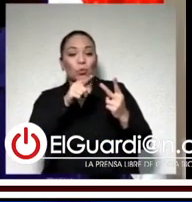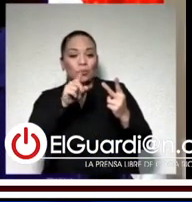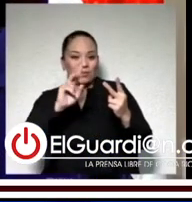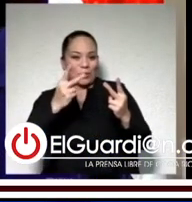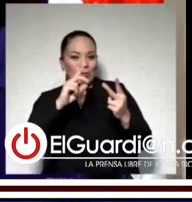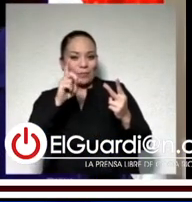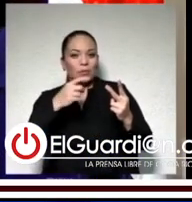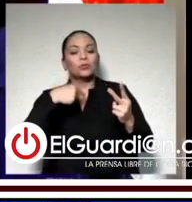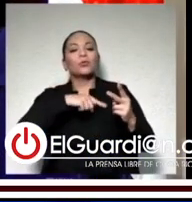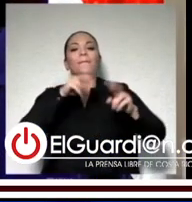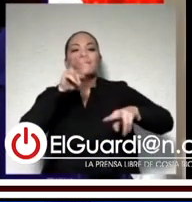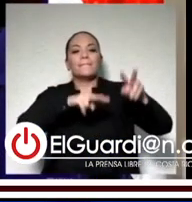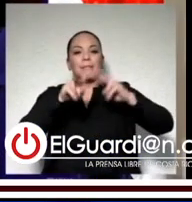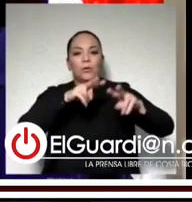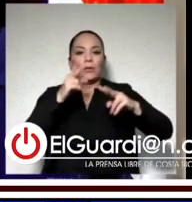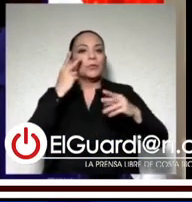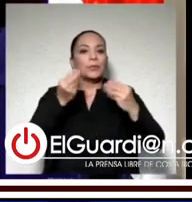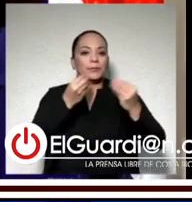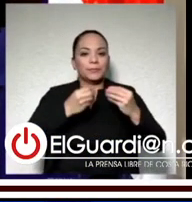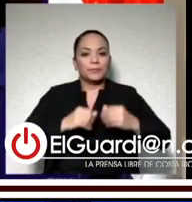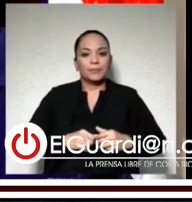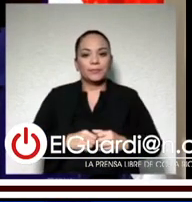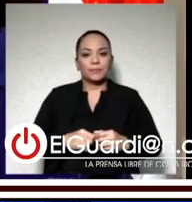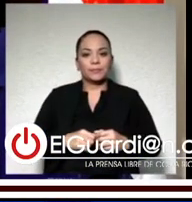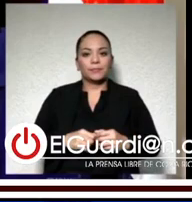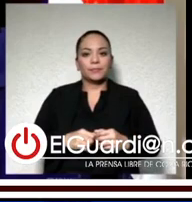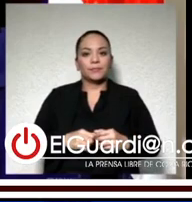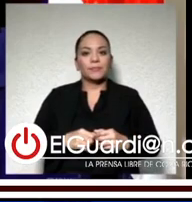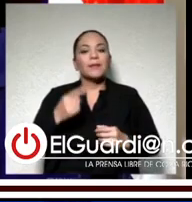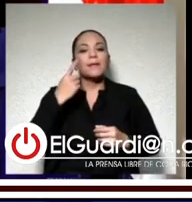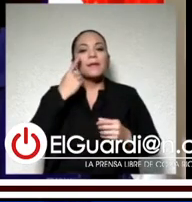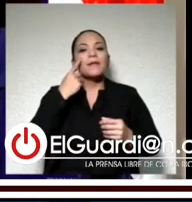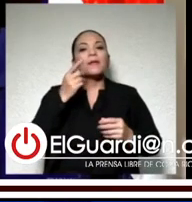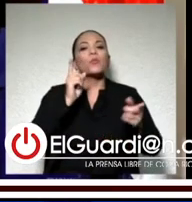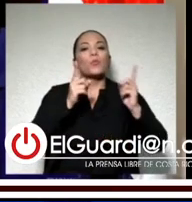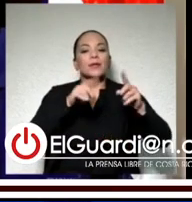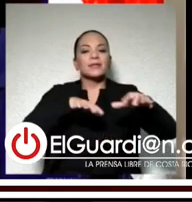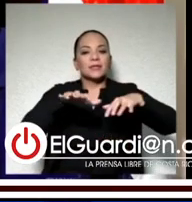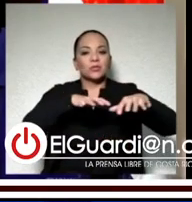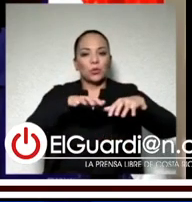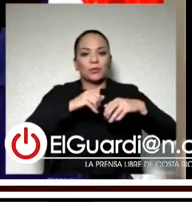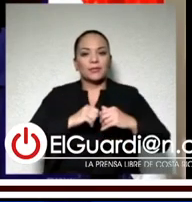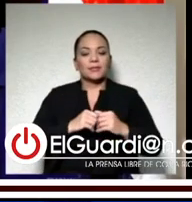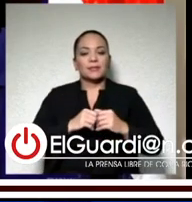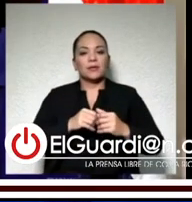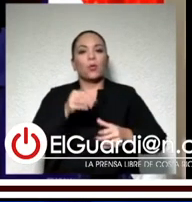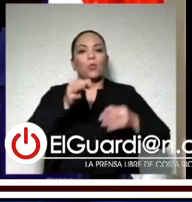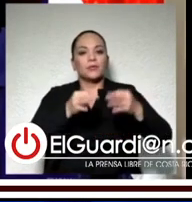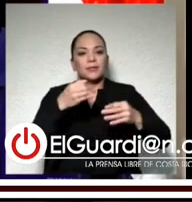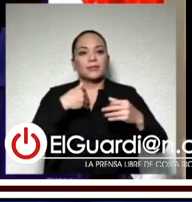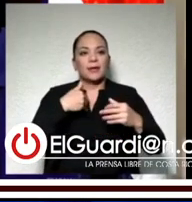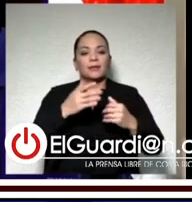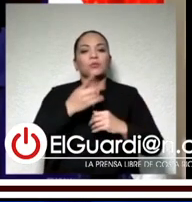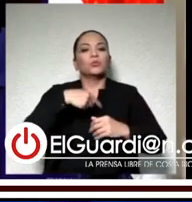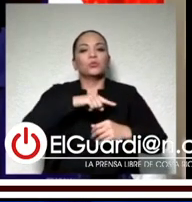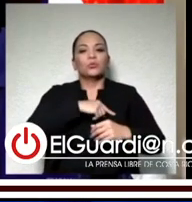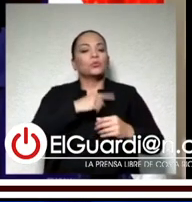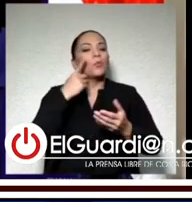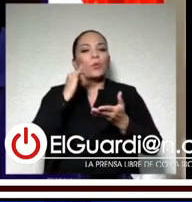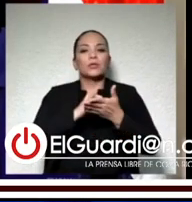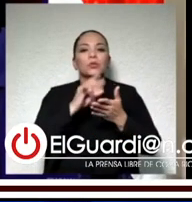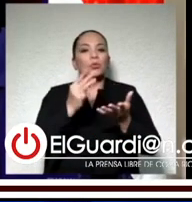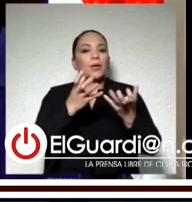valorando, de cuáles van a ser las acciones judiciales que hay, y por eso no queremos soltarlo